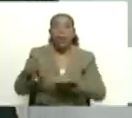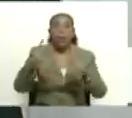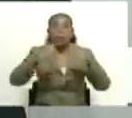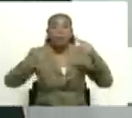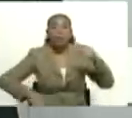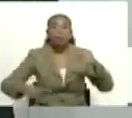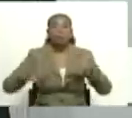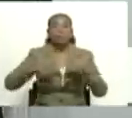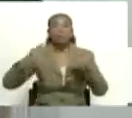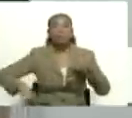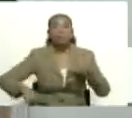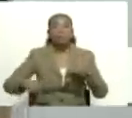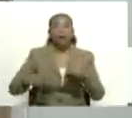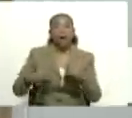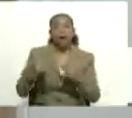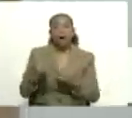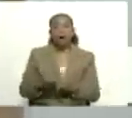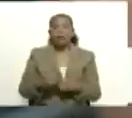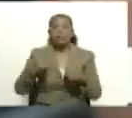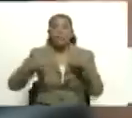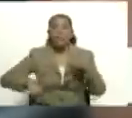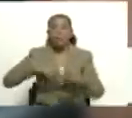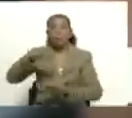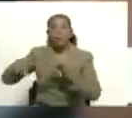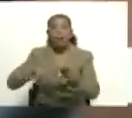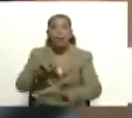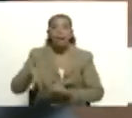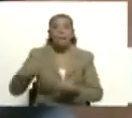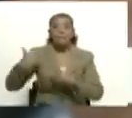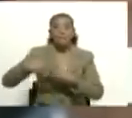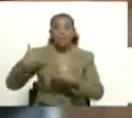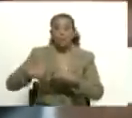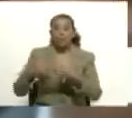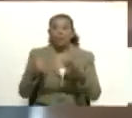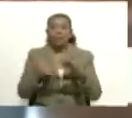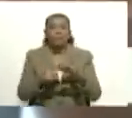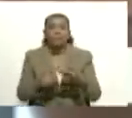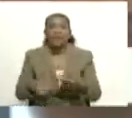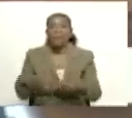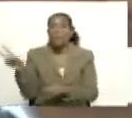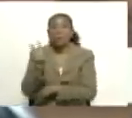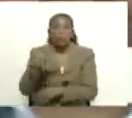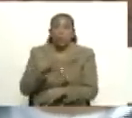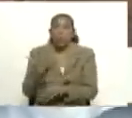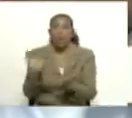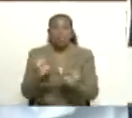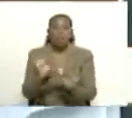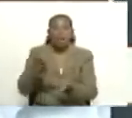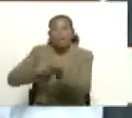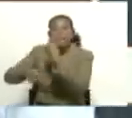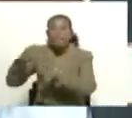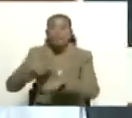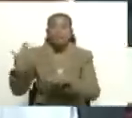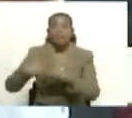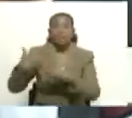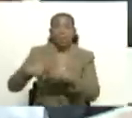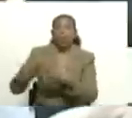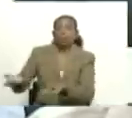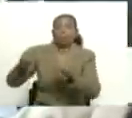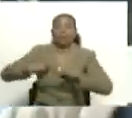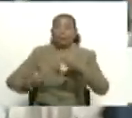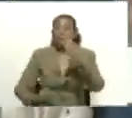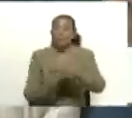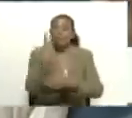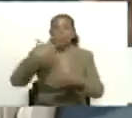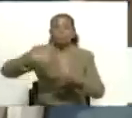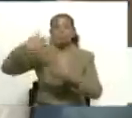eléctrico venezolano, al sabotaje de la industria petrolera para que Venezuela no pueda producir petróleo, principal fuente